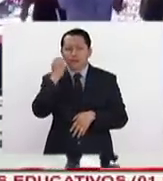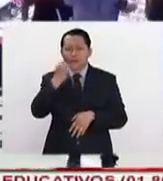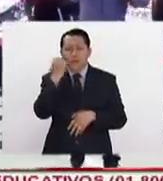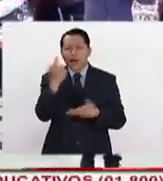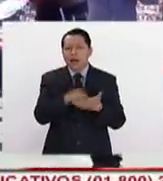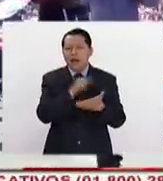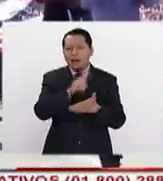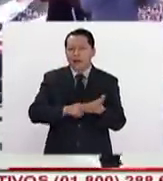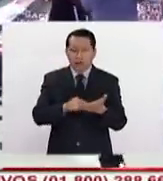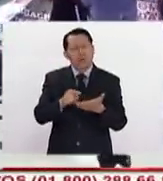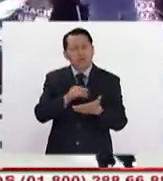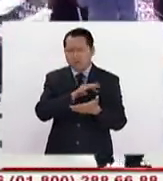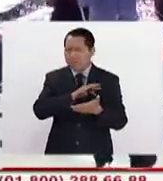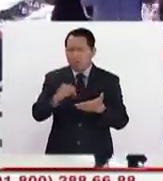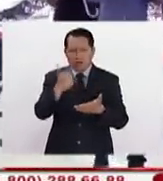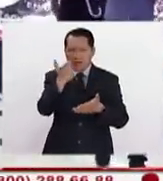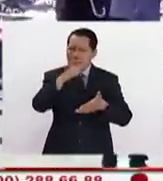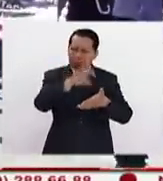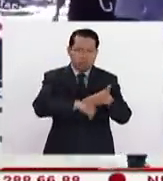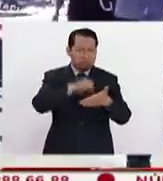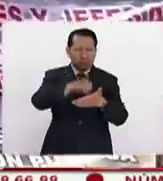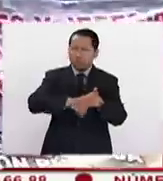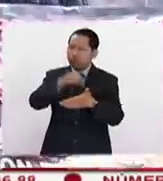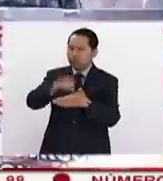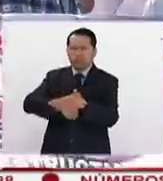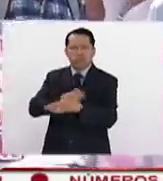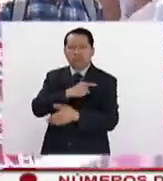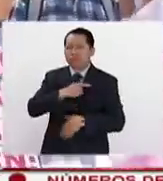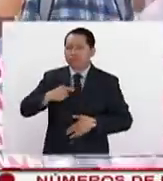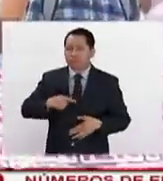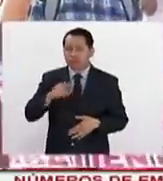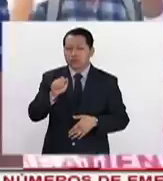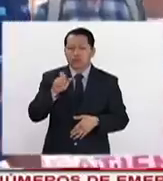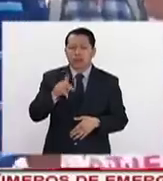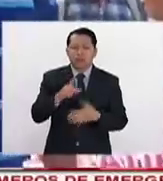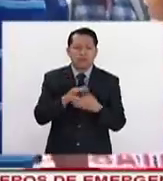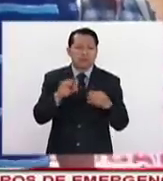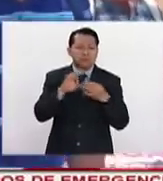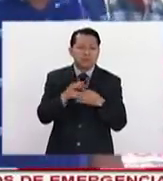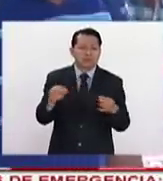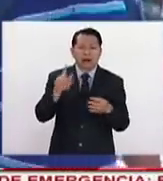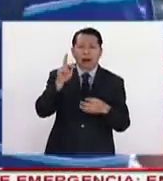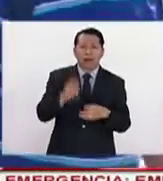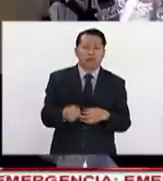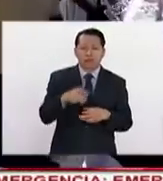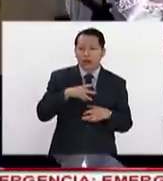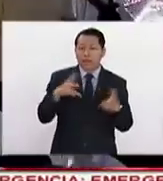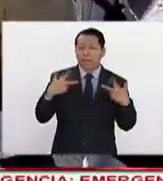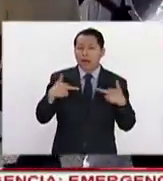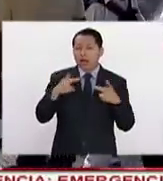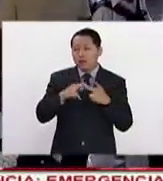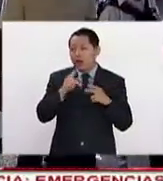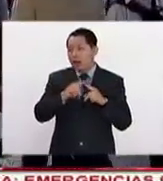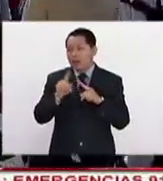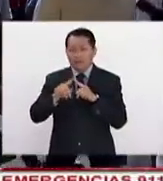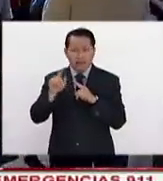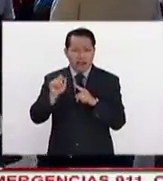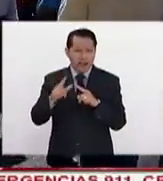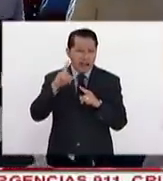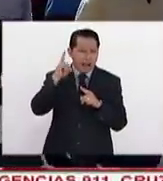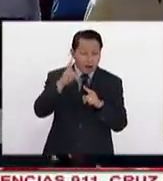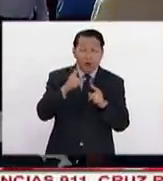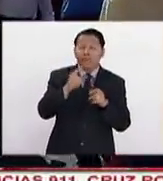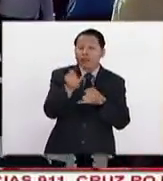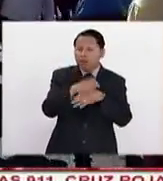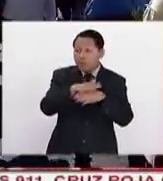para aplicar los descuentos correspondientes en la nómina magisterial. La SEP indicó que cualquier falta de veracidad en la información